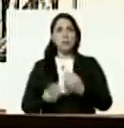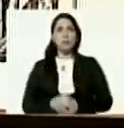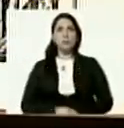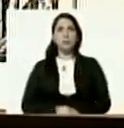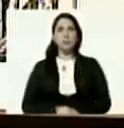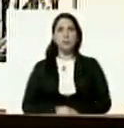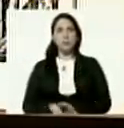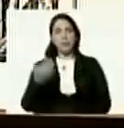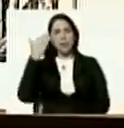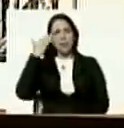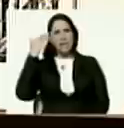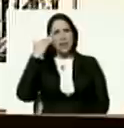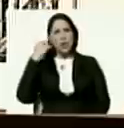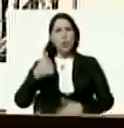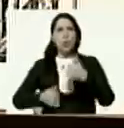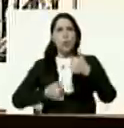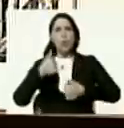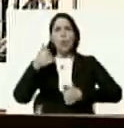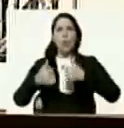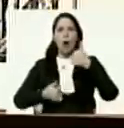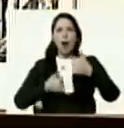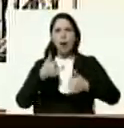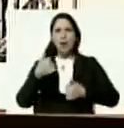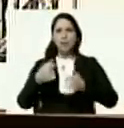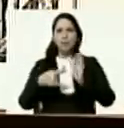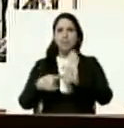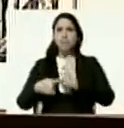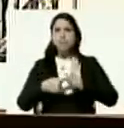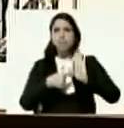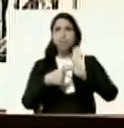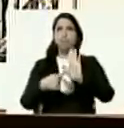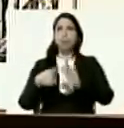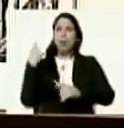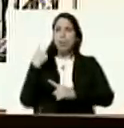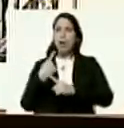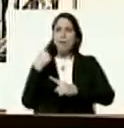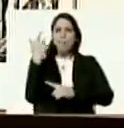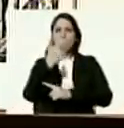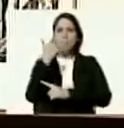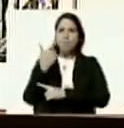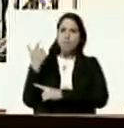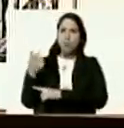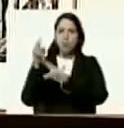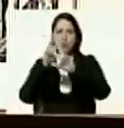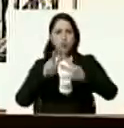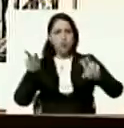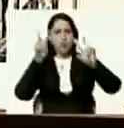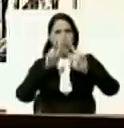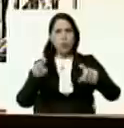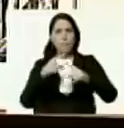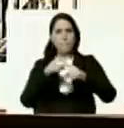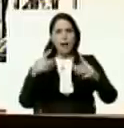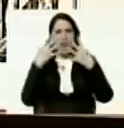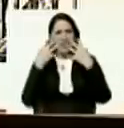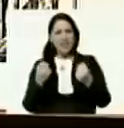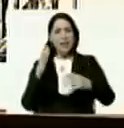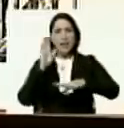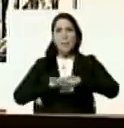y saber cuáles son los referentes que hay que buscar para entender qué